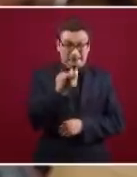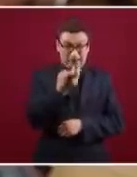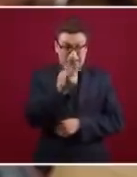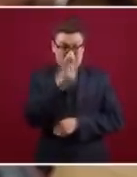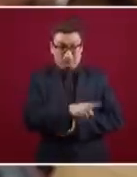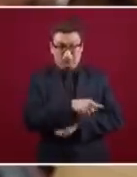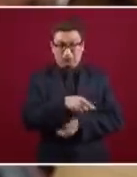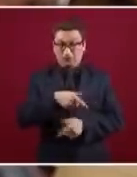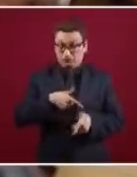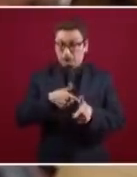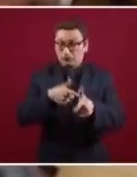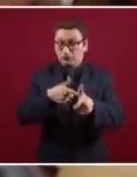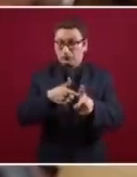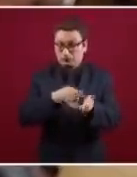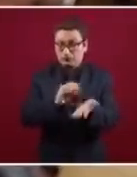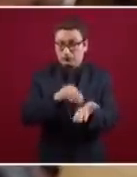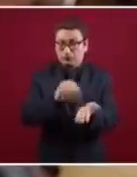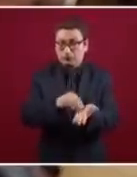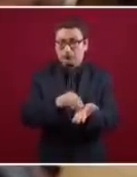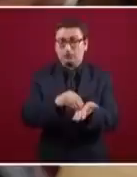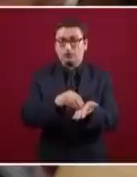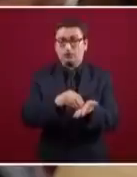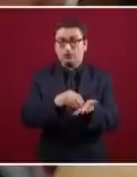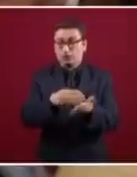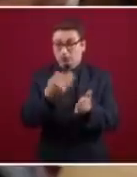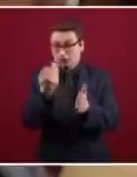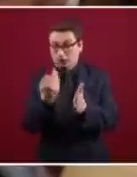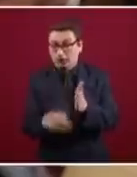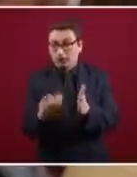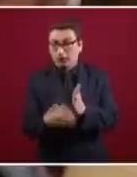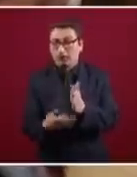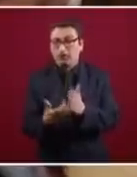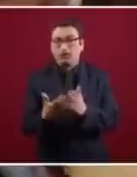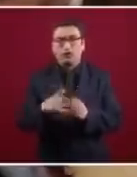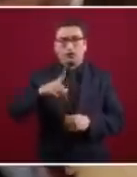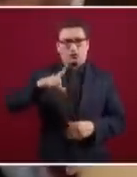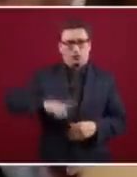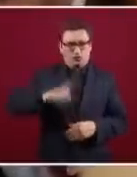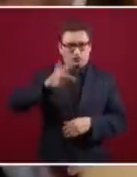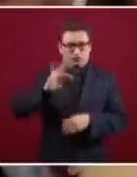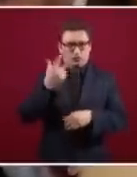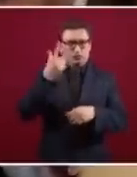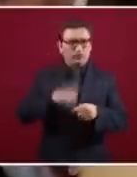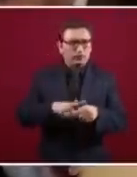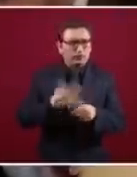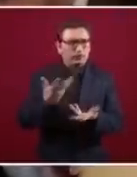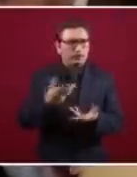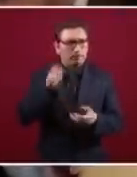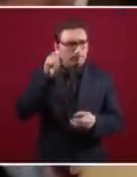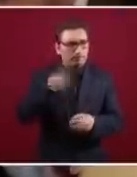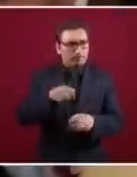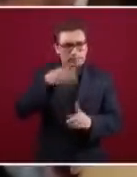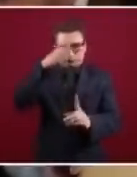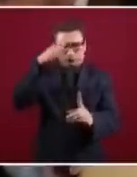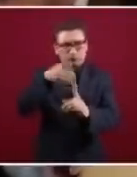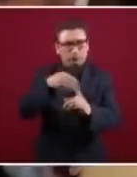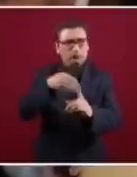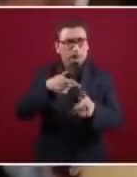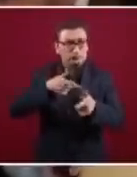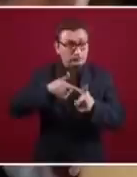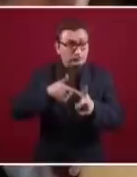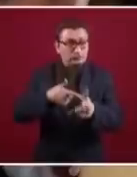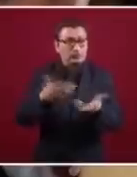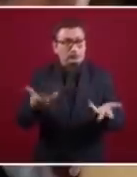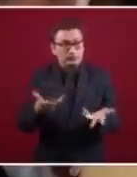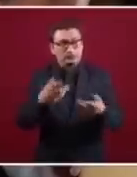orden de captura está el gobierno federal también sigue abocado a cumplir esa orden de